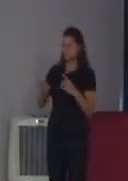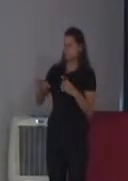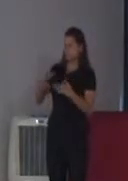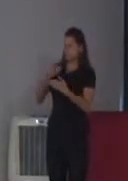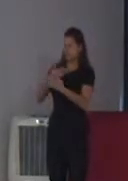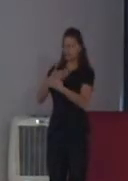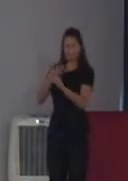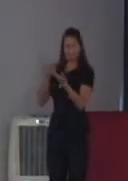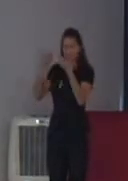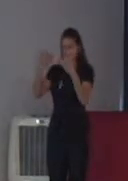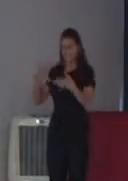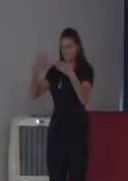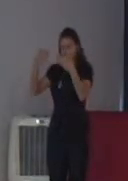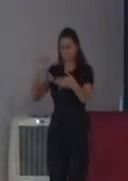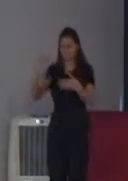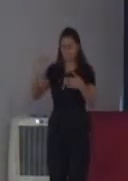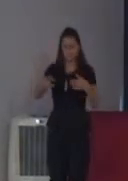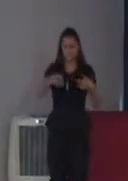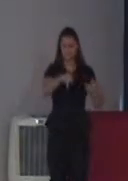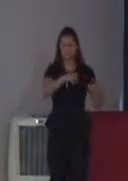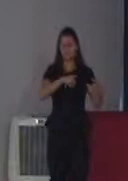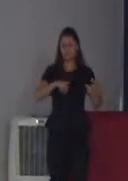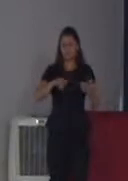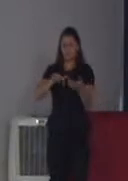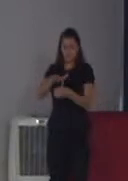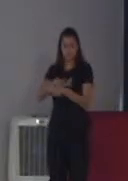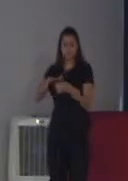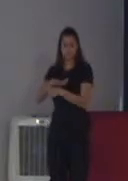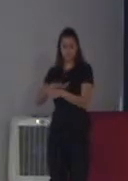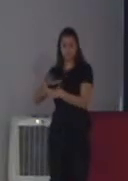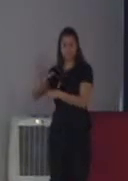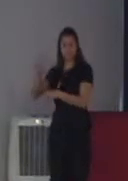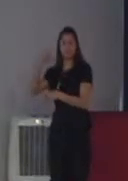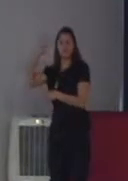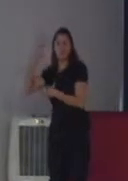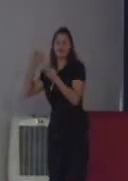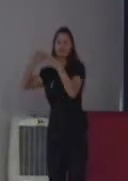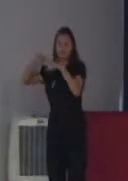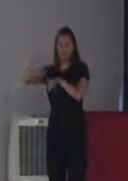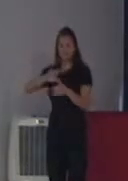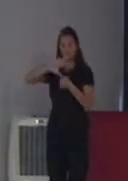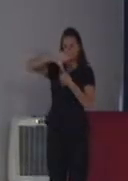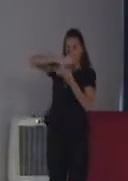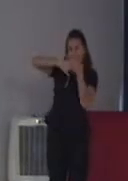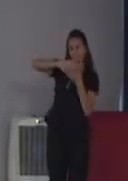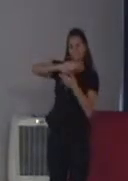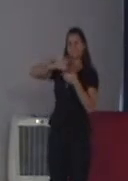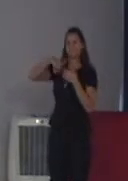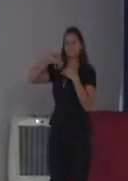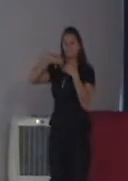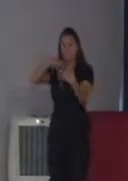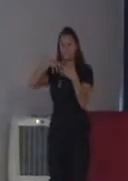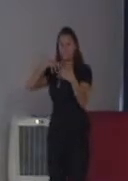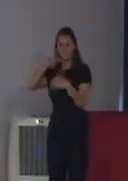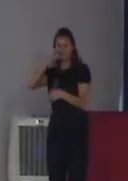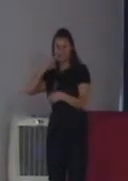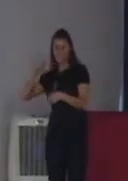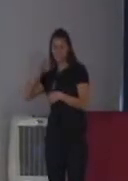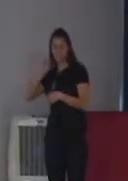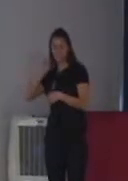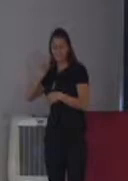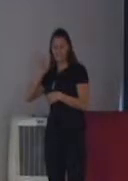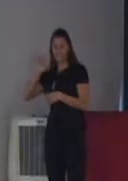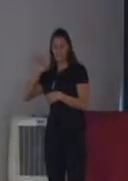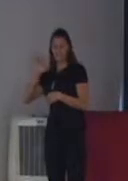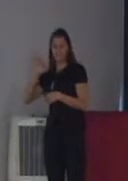de los europeos, incluso también, digamos, de los norteamericanos después de la guerra de Vietnam, de los japoneses y de todos los lugares en donde ha habido